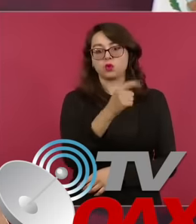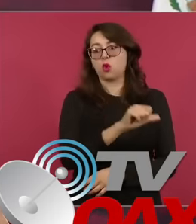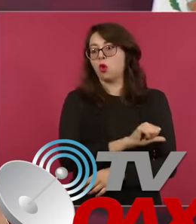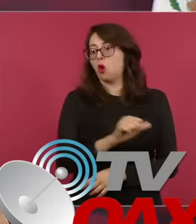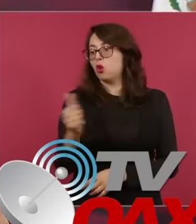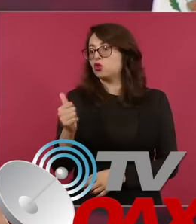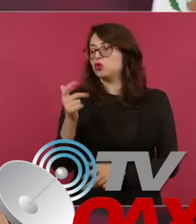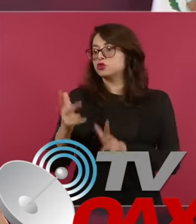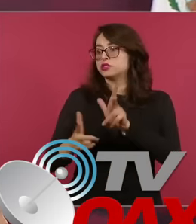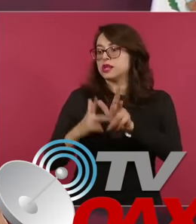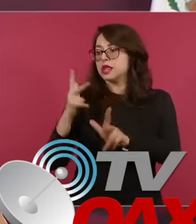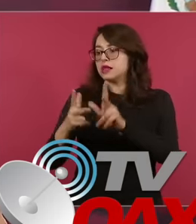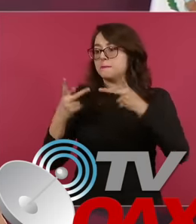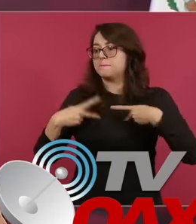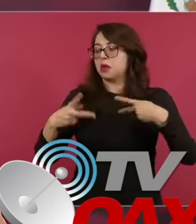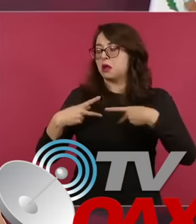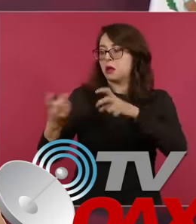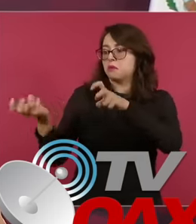atraviesa